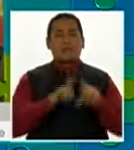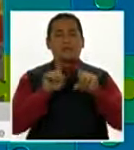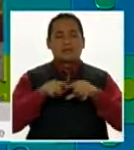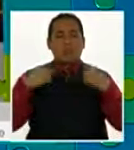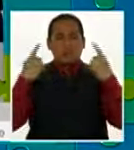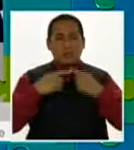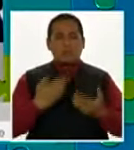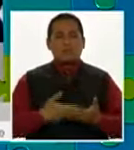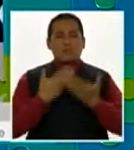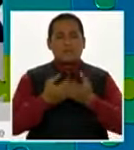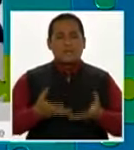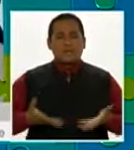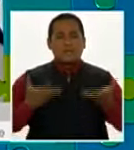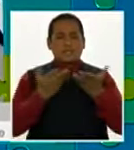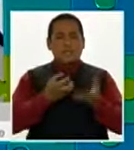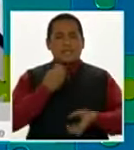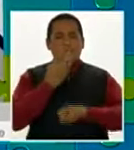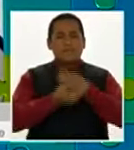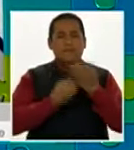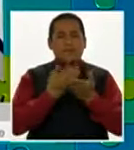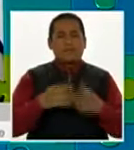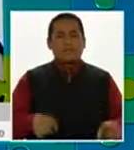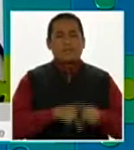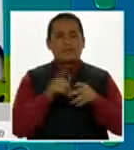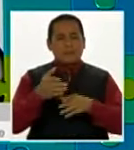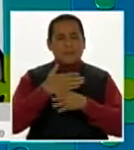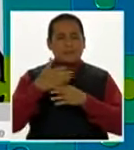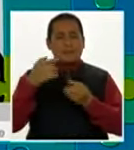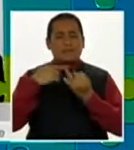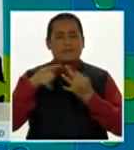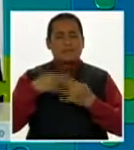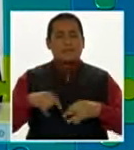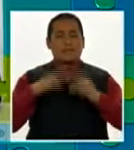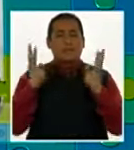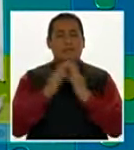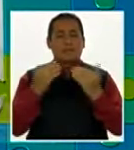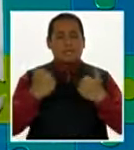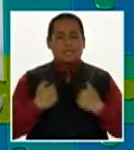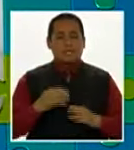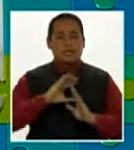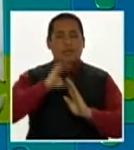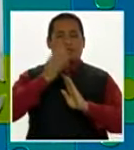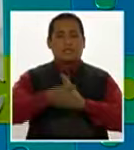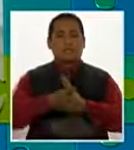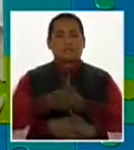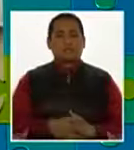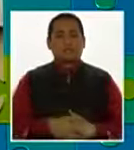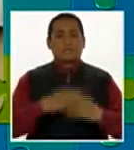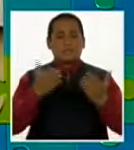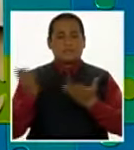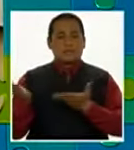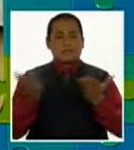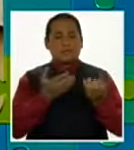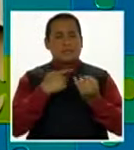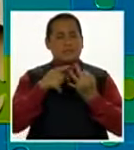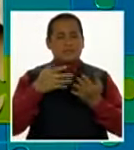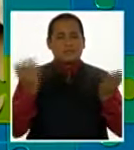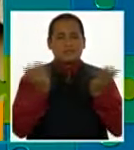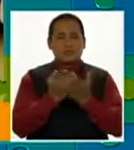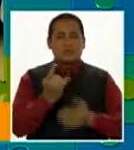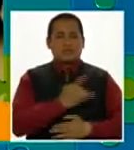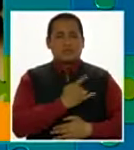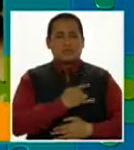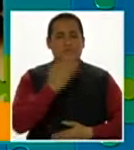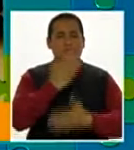comunicaciones@conadisperu.gob.pe con la finalidad de remitirles información y participar de los eventos que organiza el CONADIS. Se invita a los